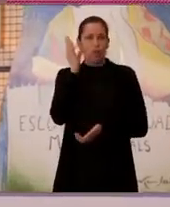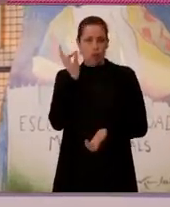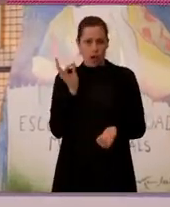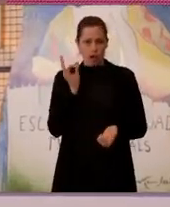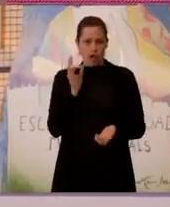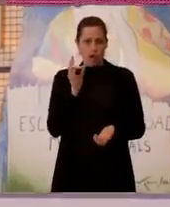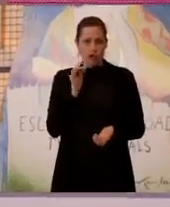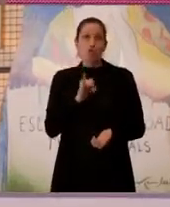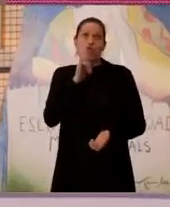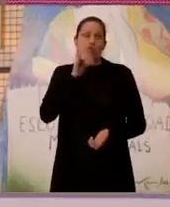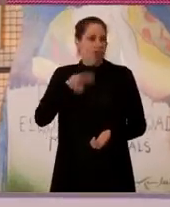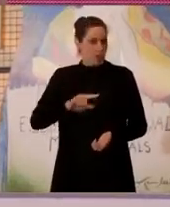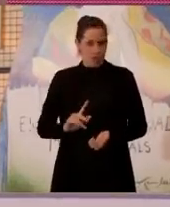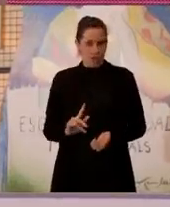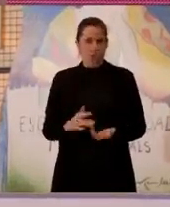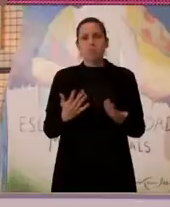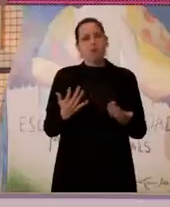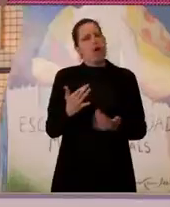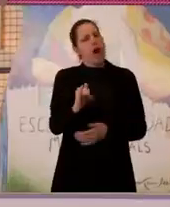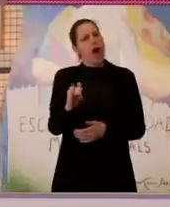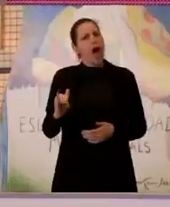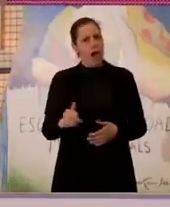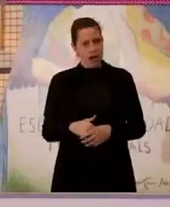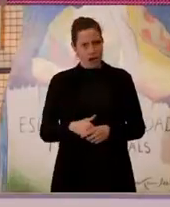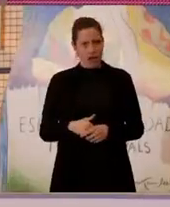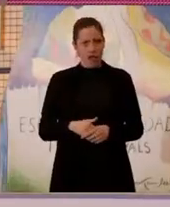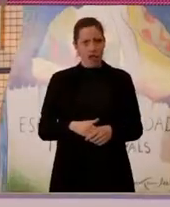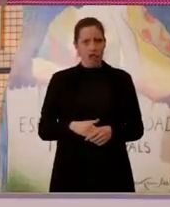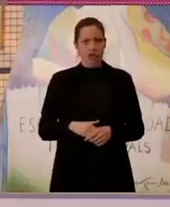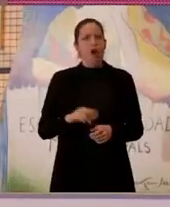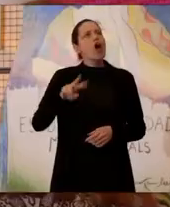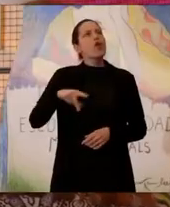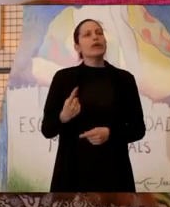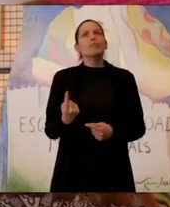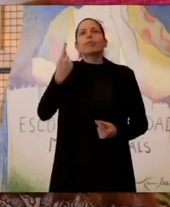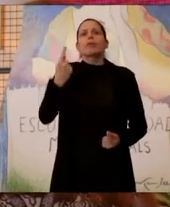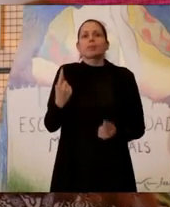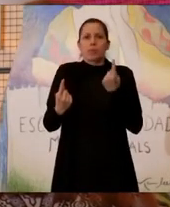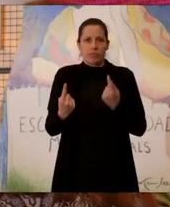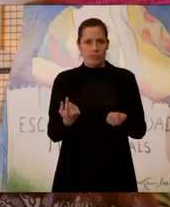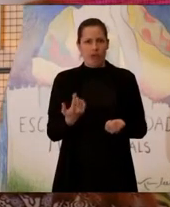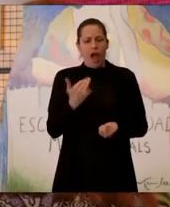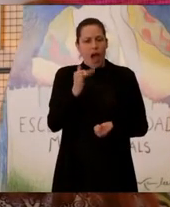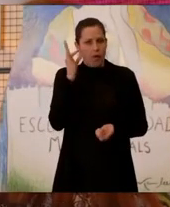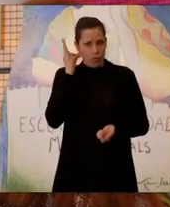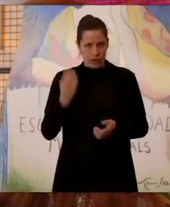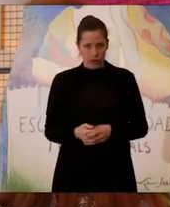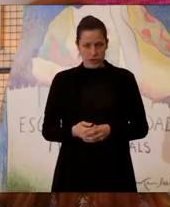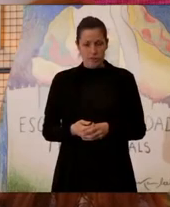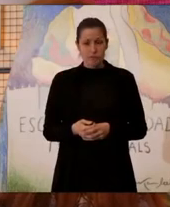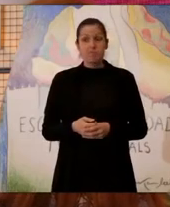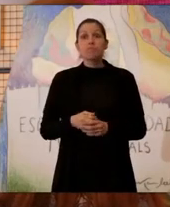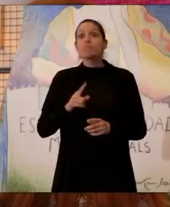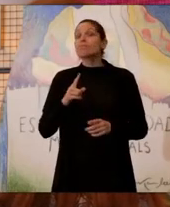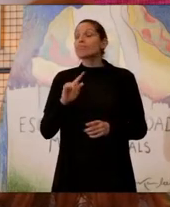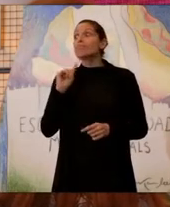ya de una manera que no es excepcional Entonces con qué nos hemos encontrado nos